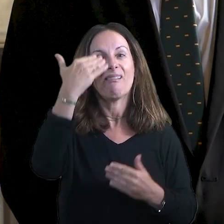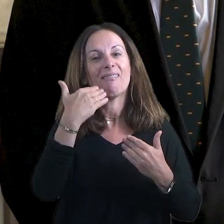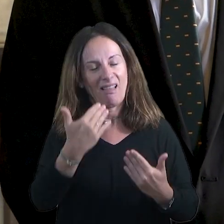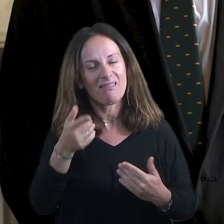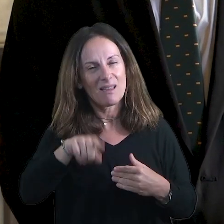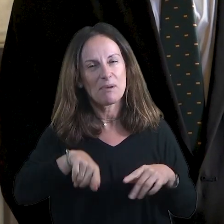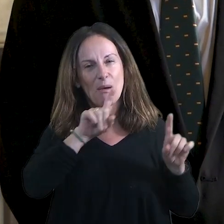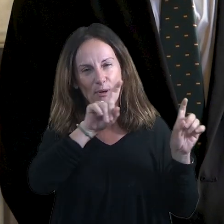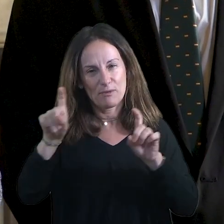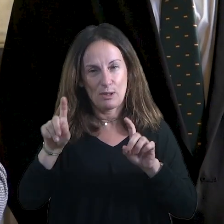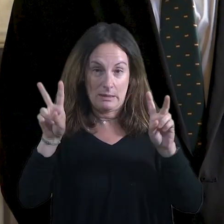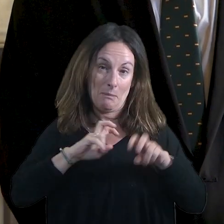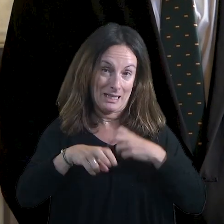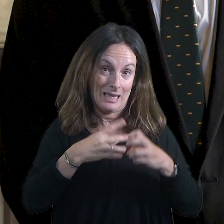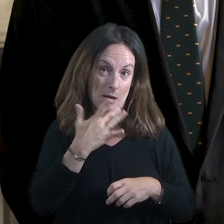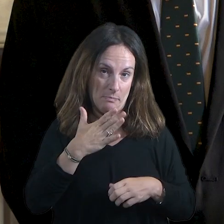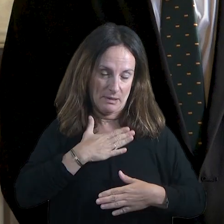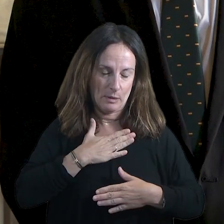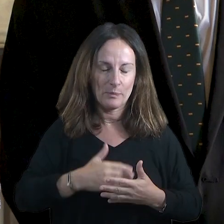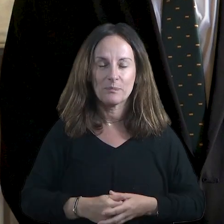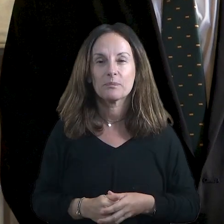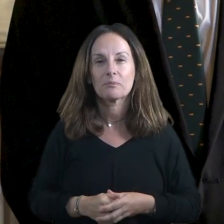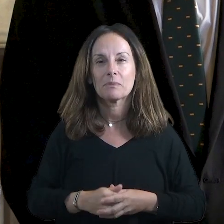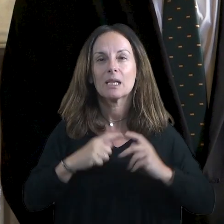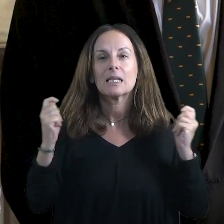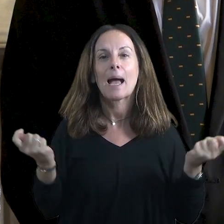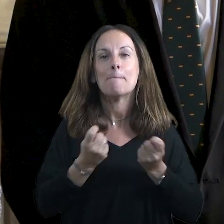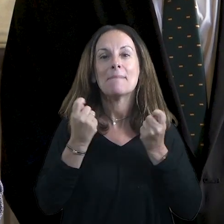vidrio. La campaña, como he dicho, es una campaña que es